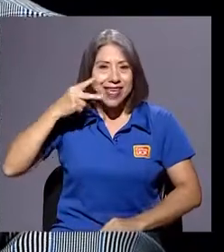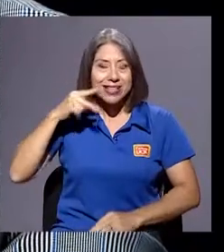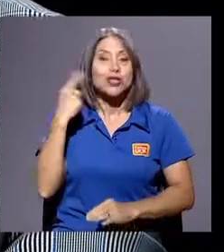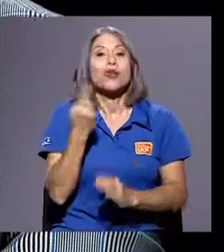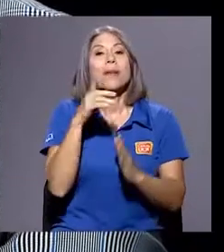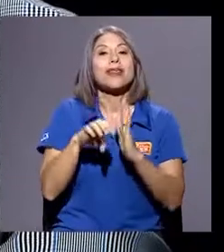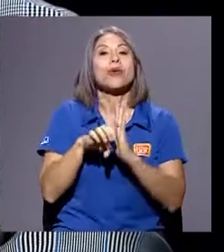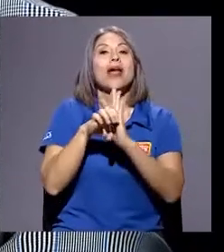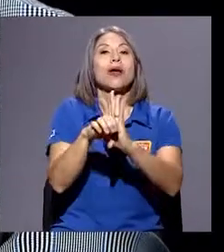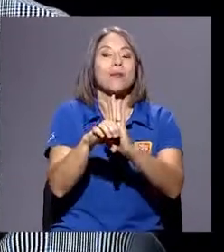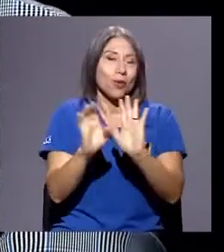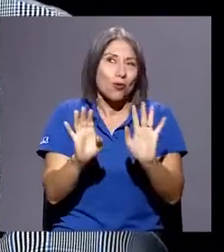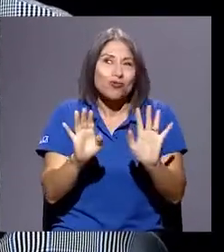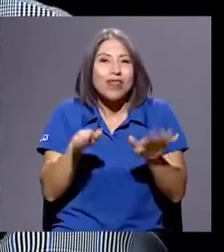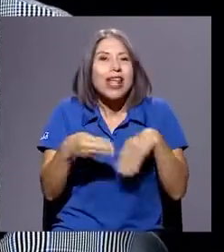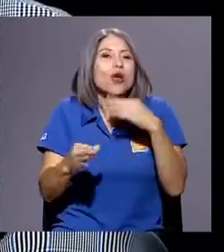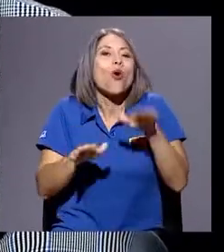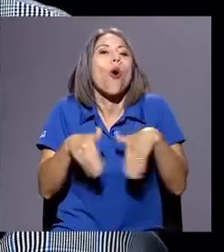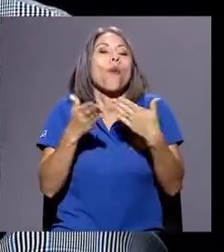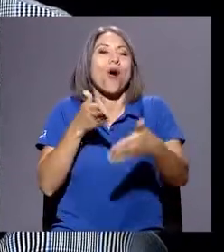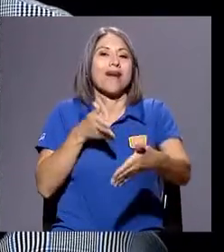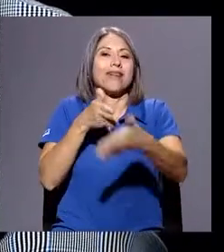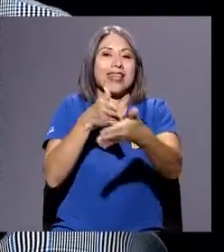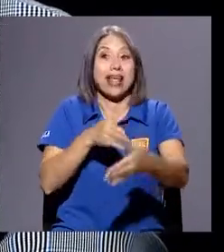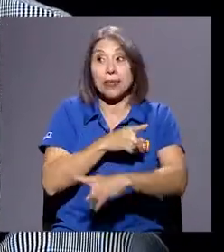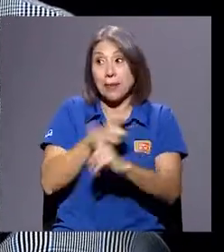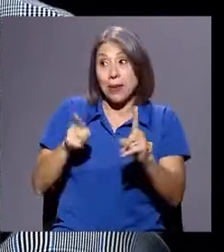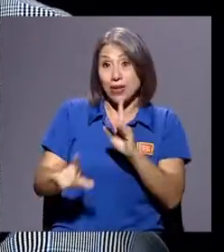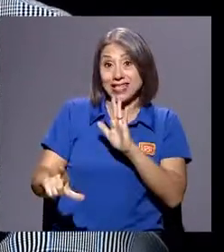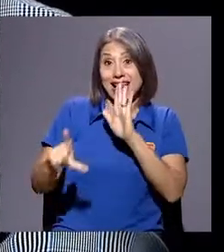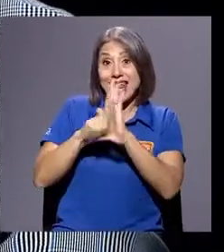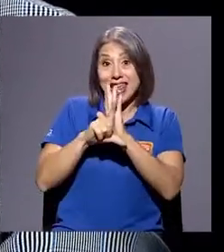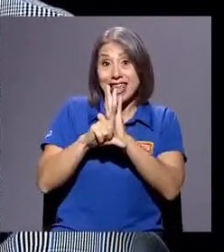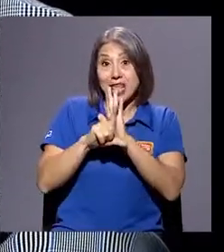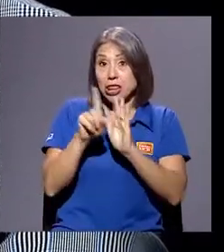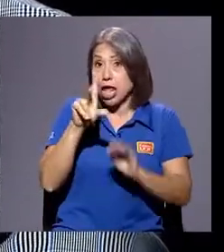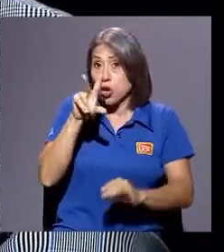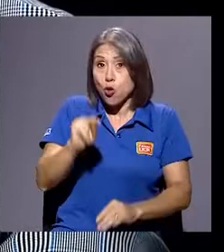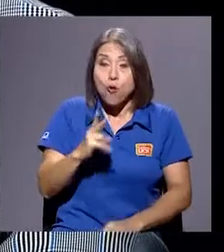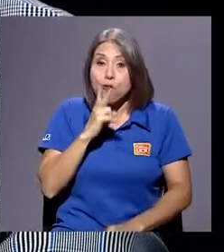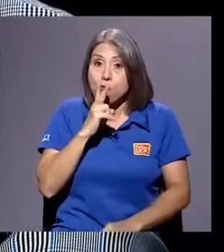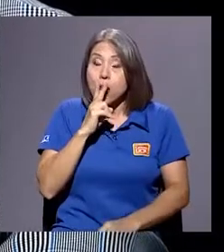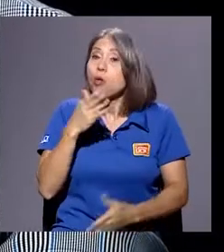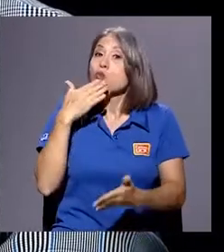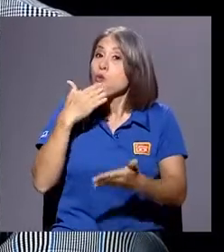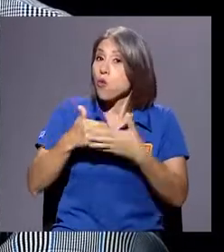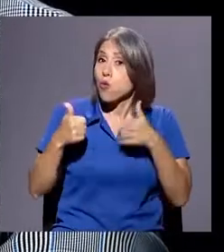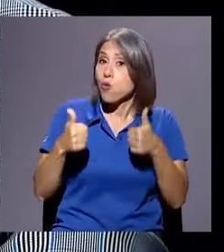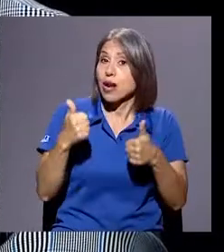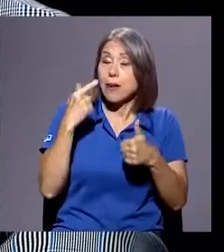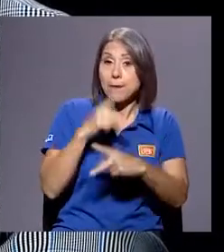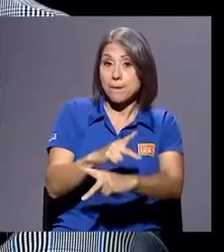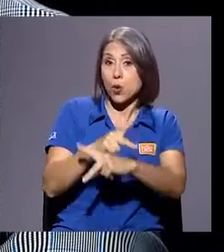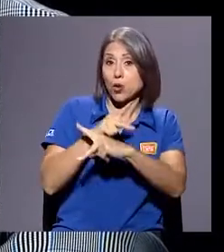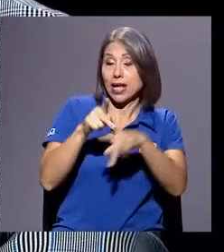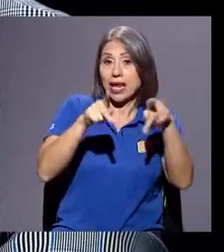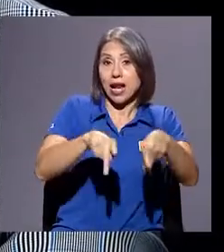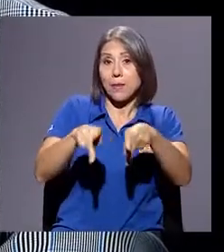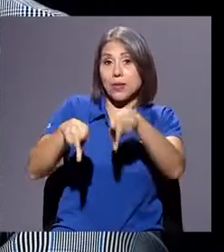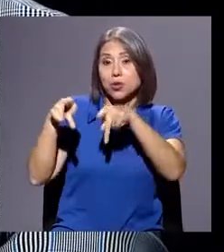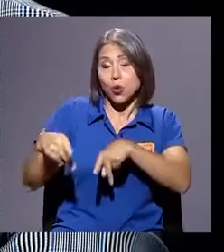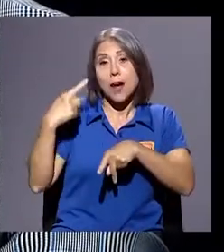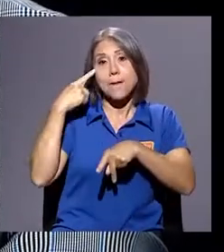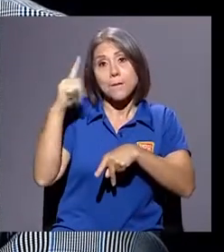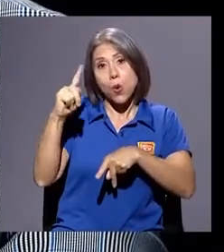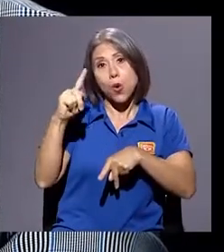cómo nos afecta. Era una ley muy buena para proteger al ciudadano en general de un daño que se hace